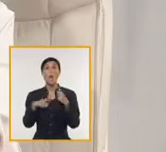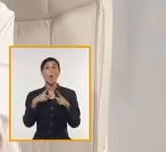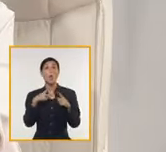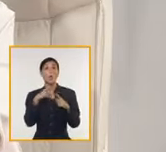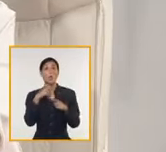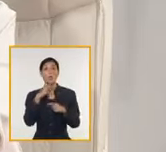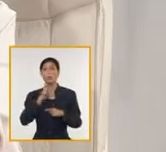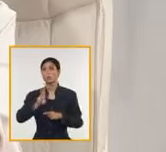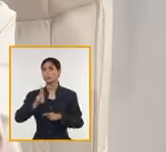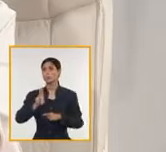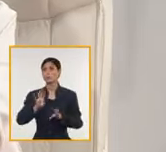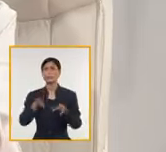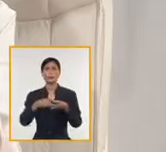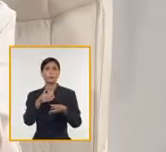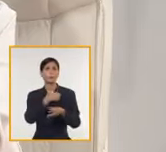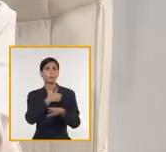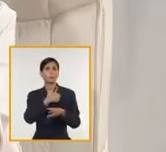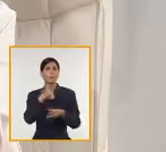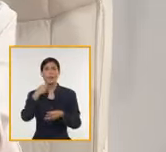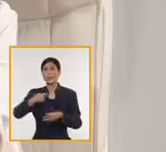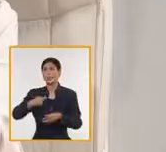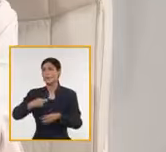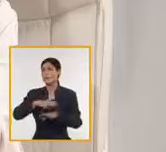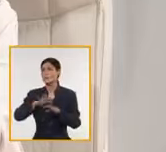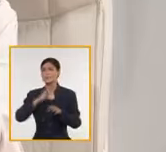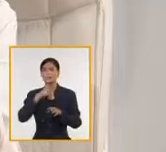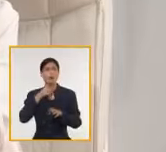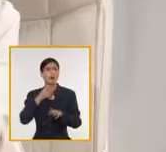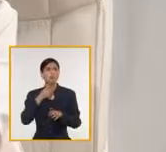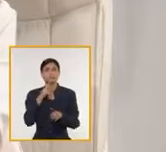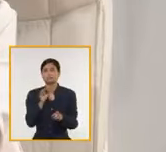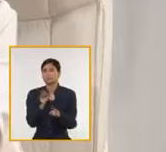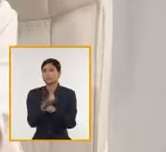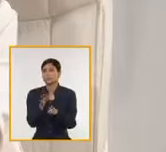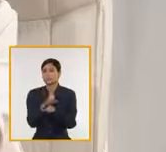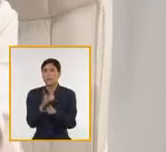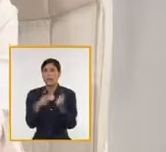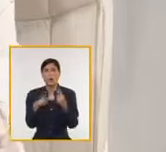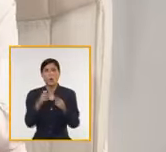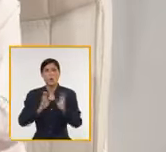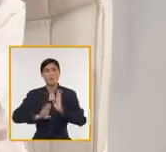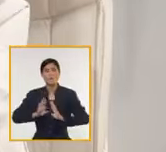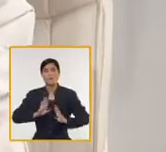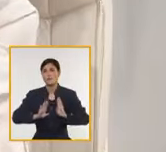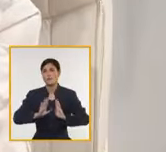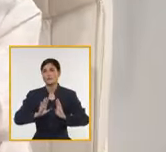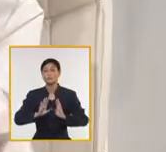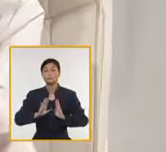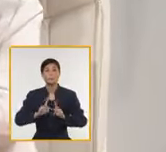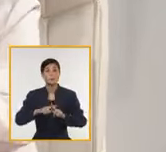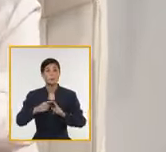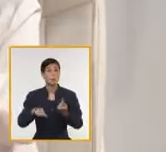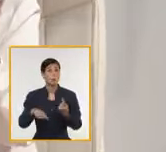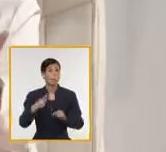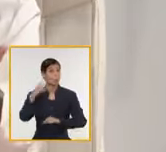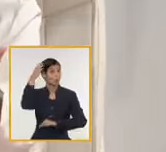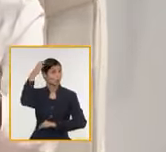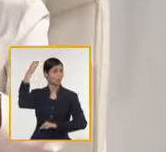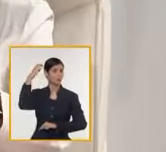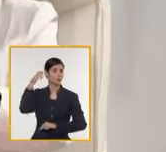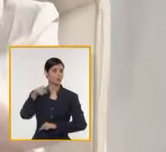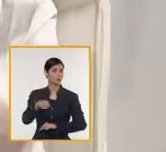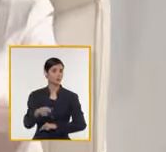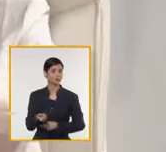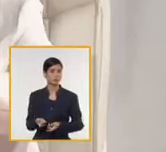las Fuerzas Armadas venezolanas a enfrentar al gobierno. Eso también es un punto de injerencia, o sea, y te